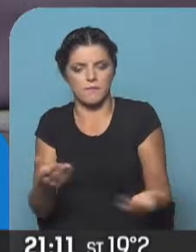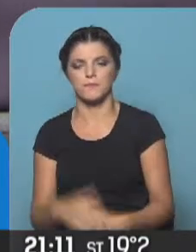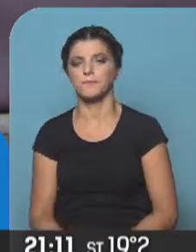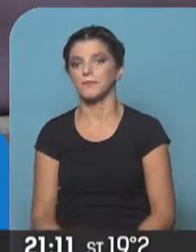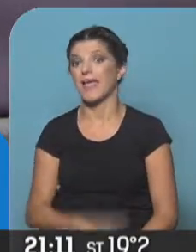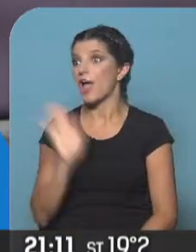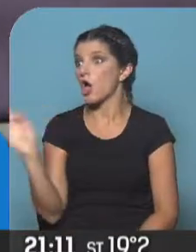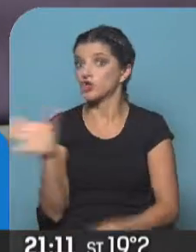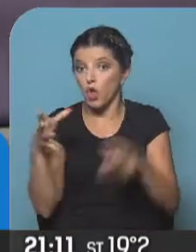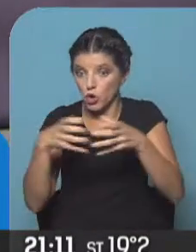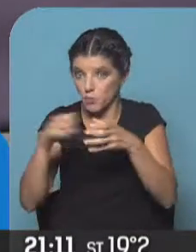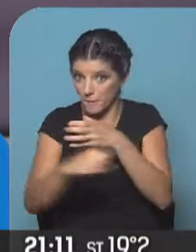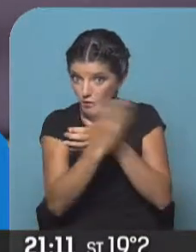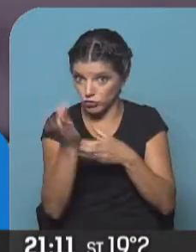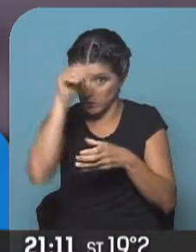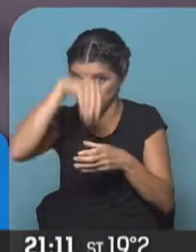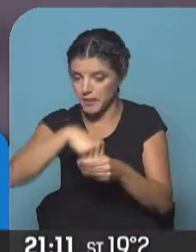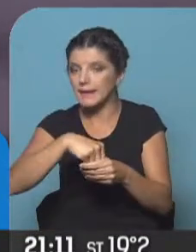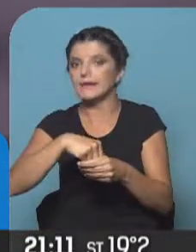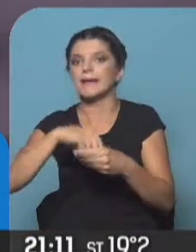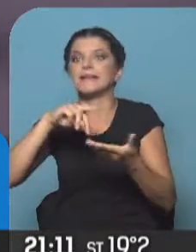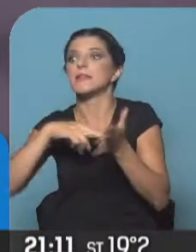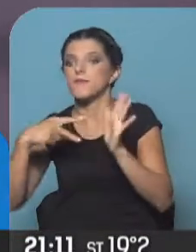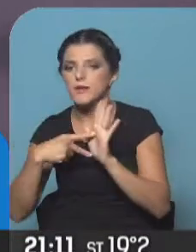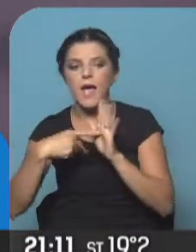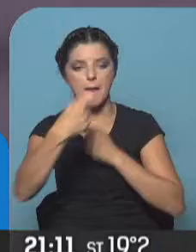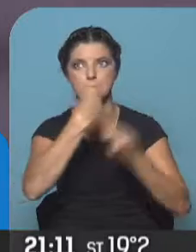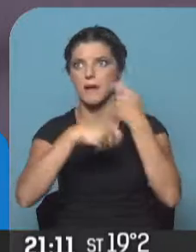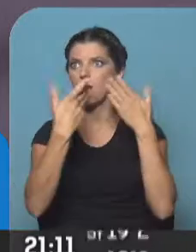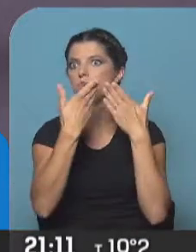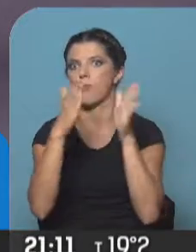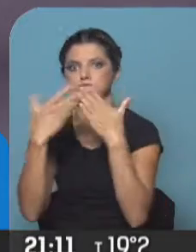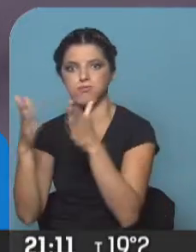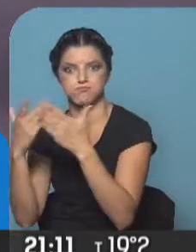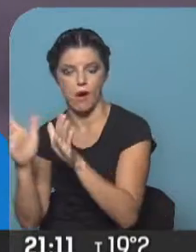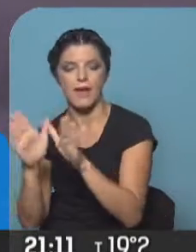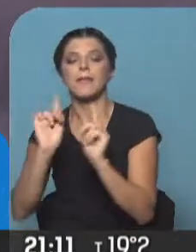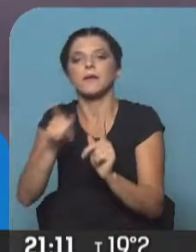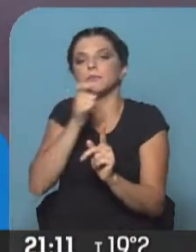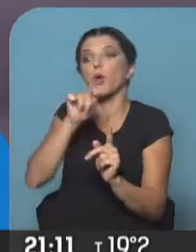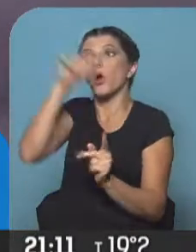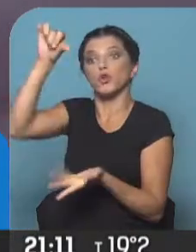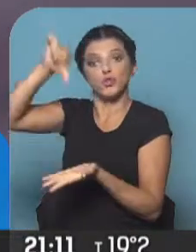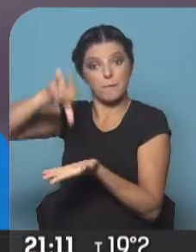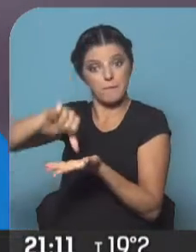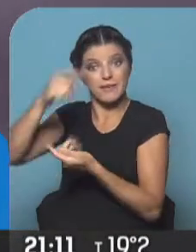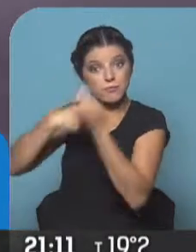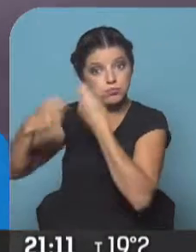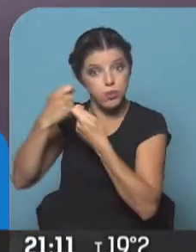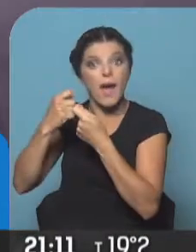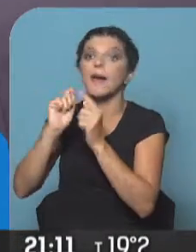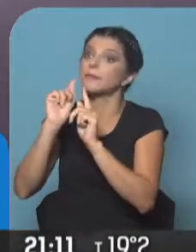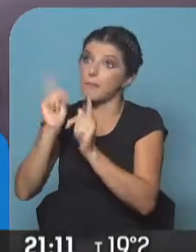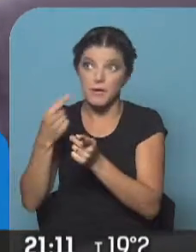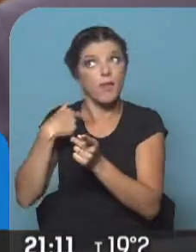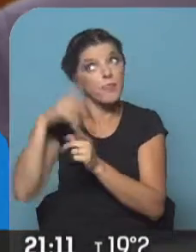implica la apertura de mercados, implica obviamente que si uno quiere comerciar hacia afuera, tiene que estar dispuesto a recibir